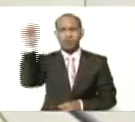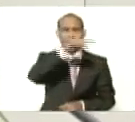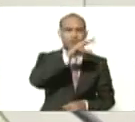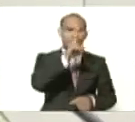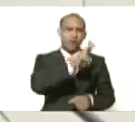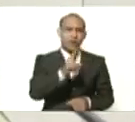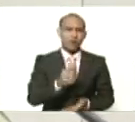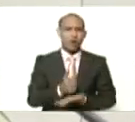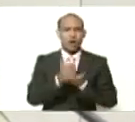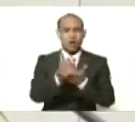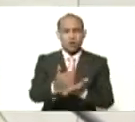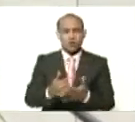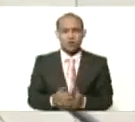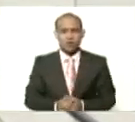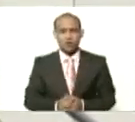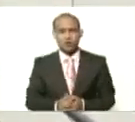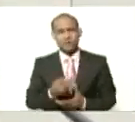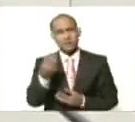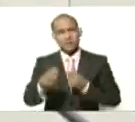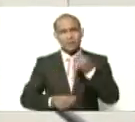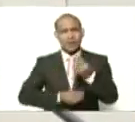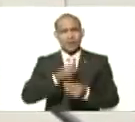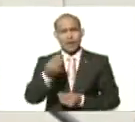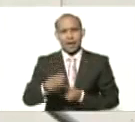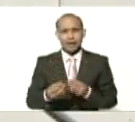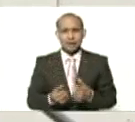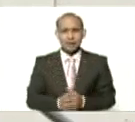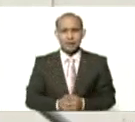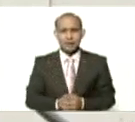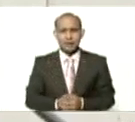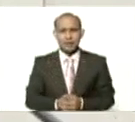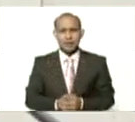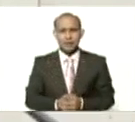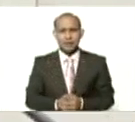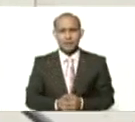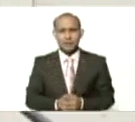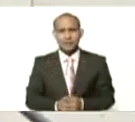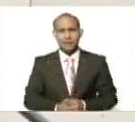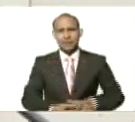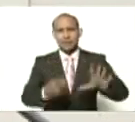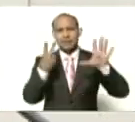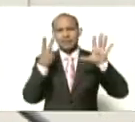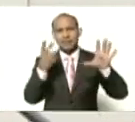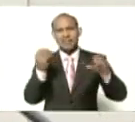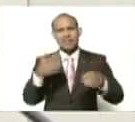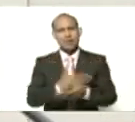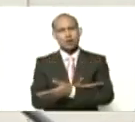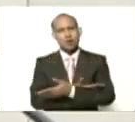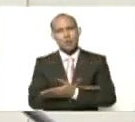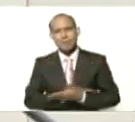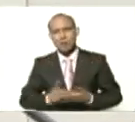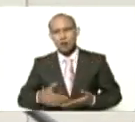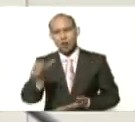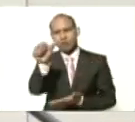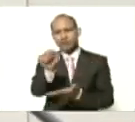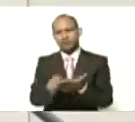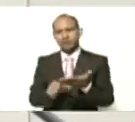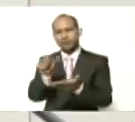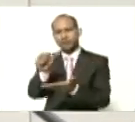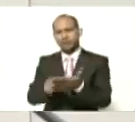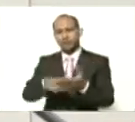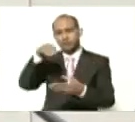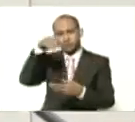grandioso. Se han hecho más de 700 millones de cirugías en nuestro